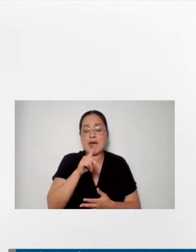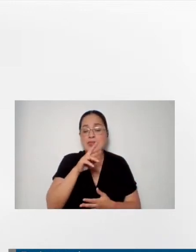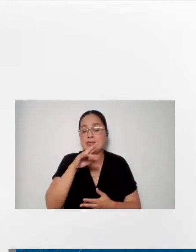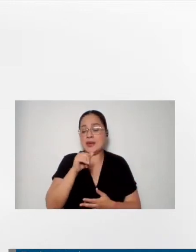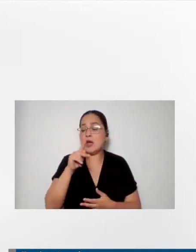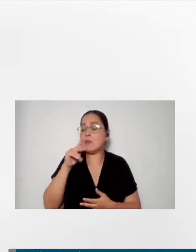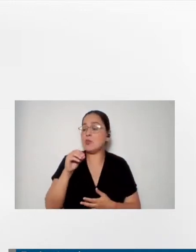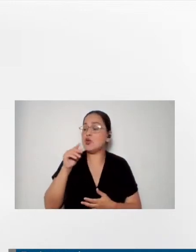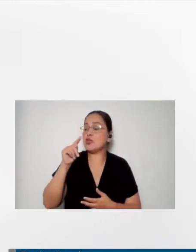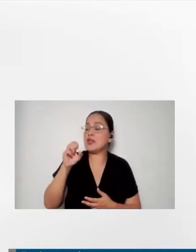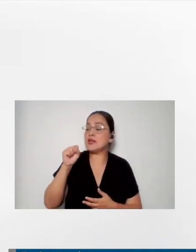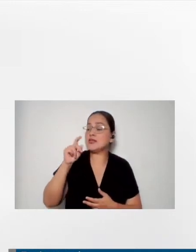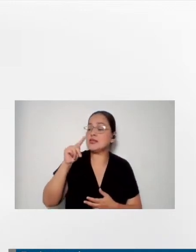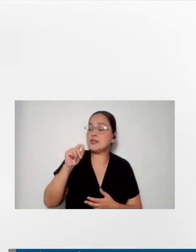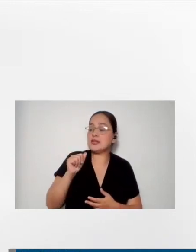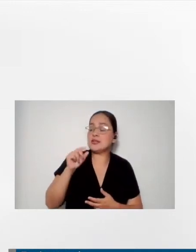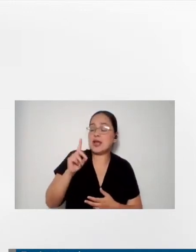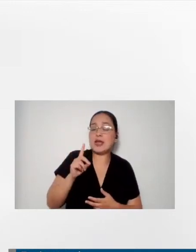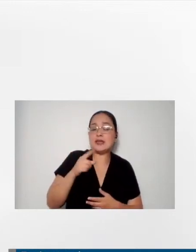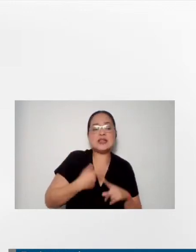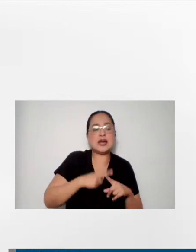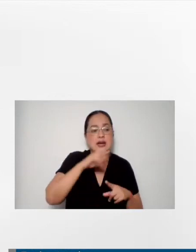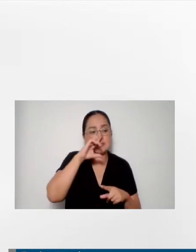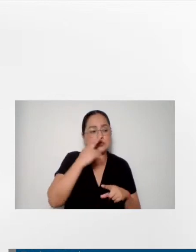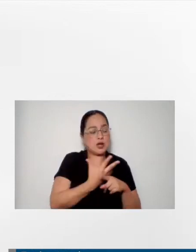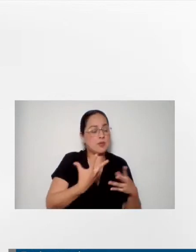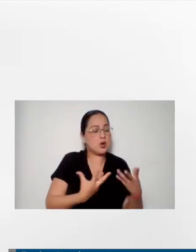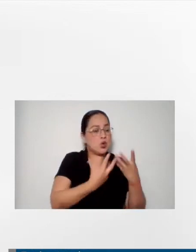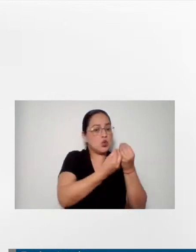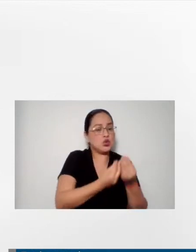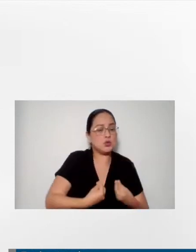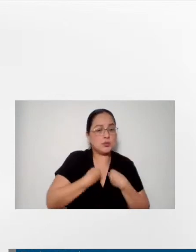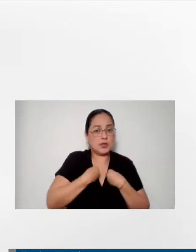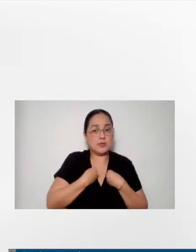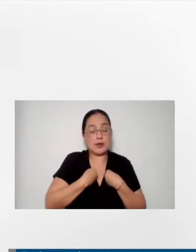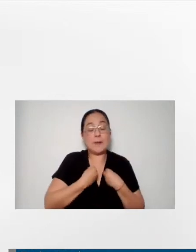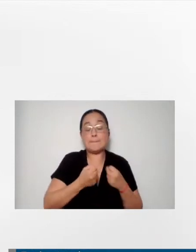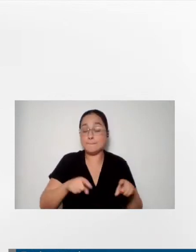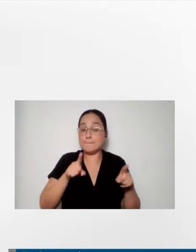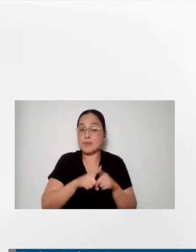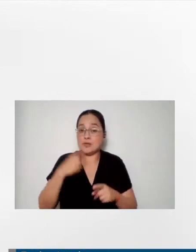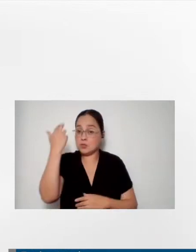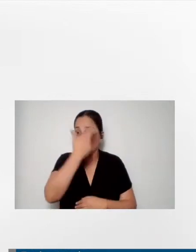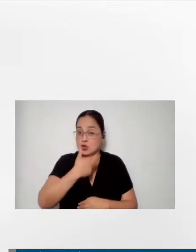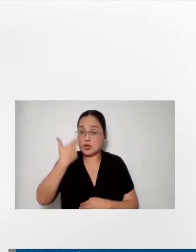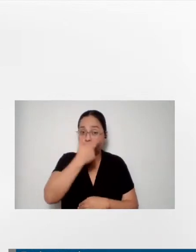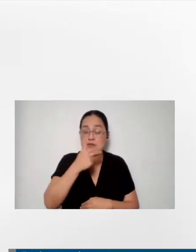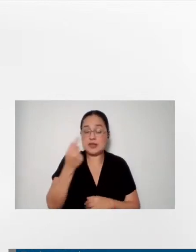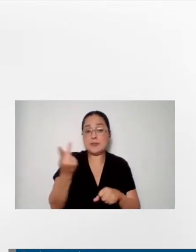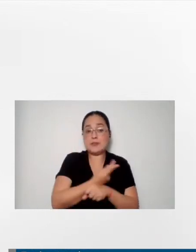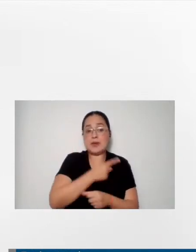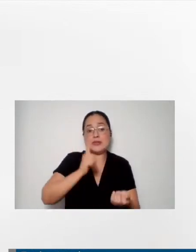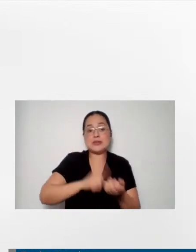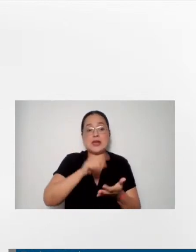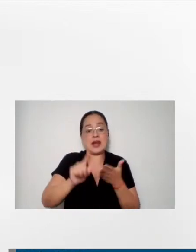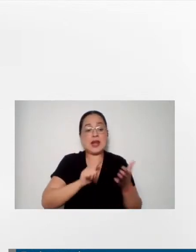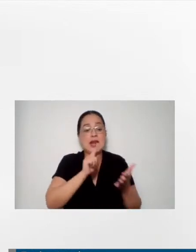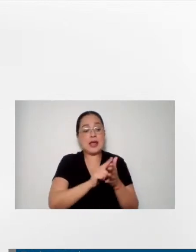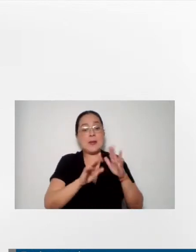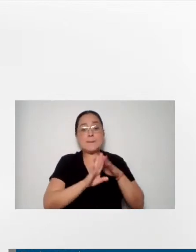del tiempo, y también estudia que determina la constitucionalidad del artículo de la Ley de Migración que